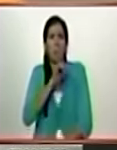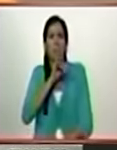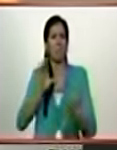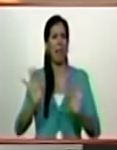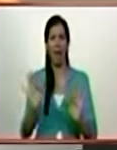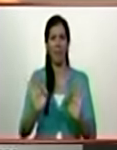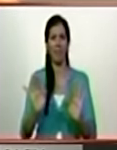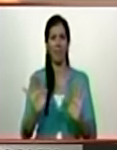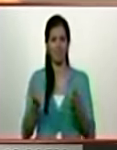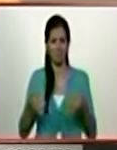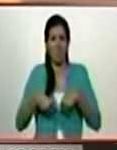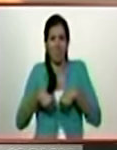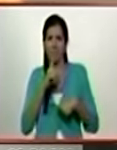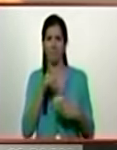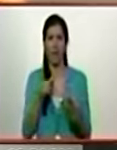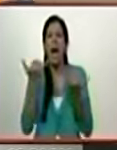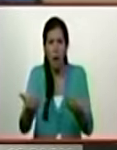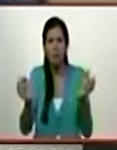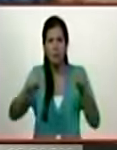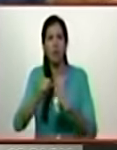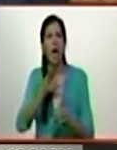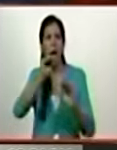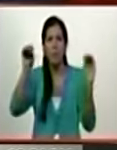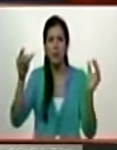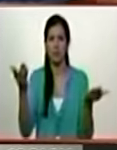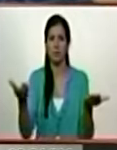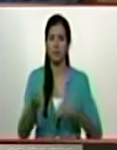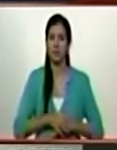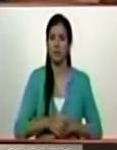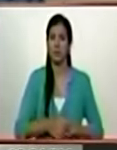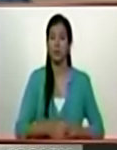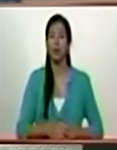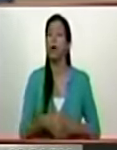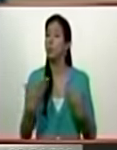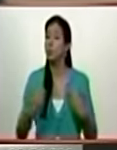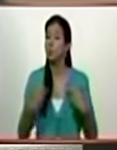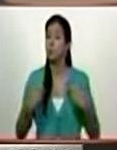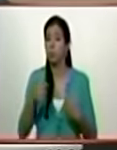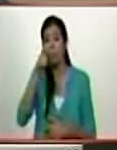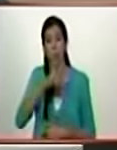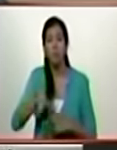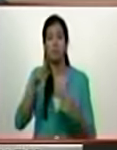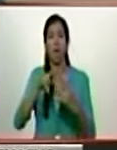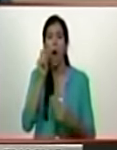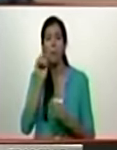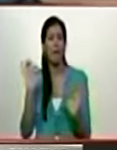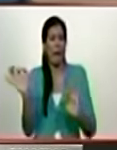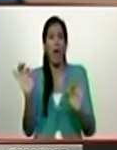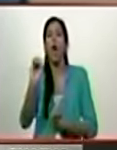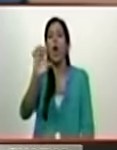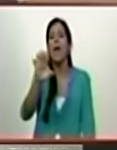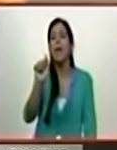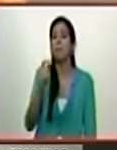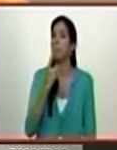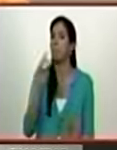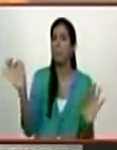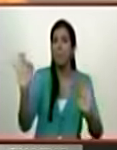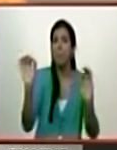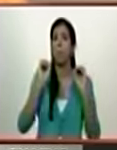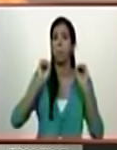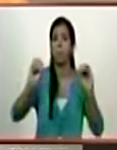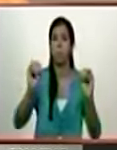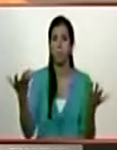de aquí de Venezuela? Cuando le estaban desangrando al pueblo tachirense, Almagro no decía nada, ni la OEA, ahora sí lo dice.